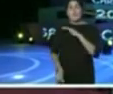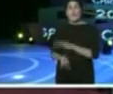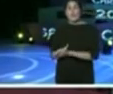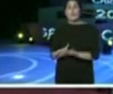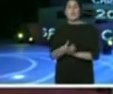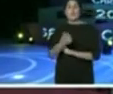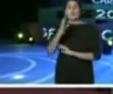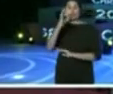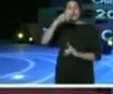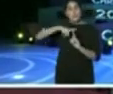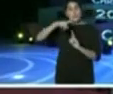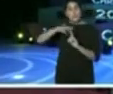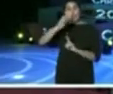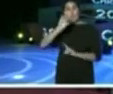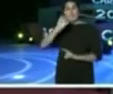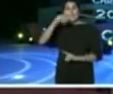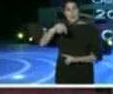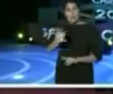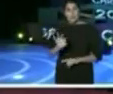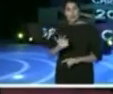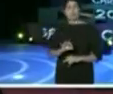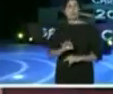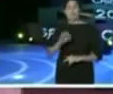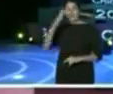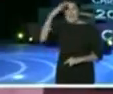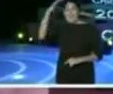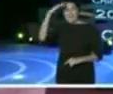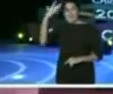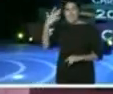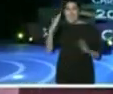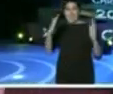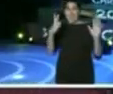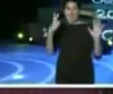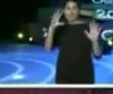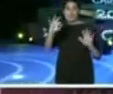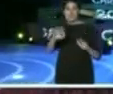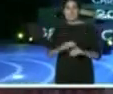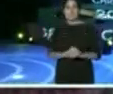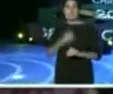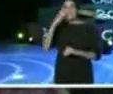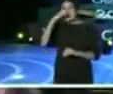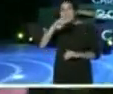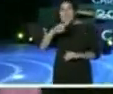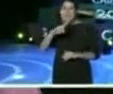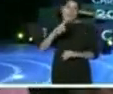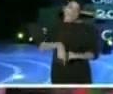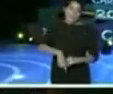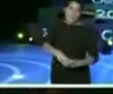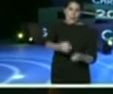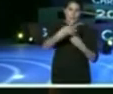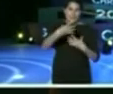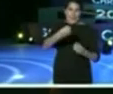Piotinos. Imagínense ustedes, en la década de los 70. ¿Qué sabes de murgas, Alex? Bueno, más que saber, me lo han contado. Entre otros,